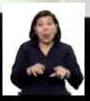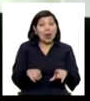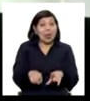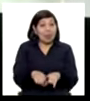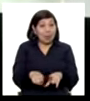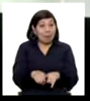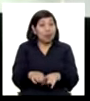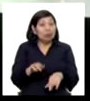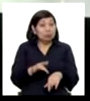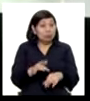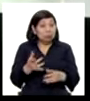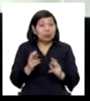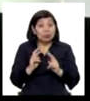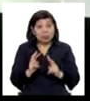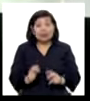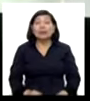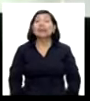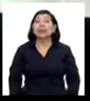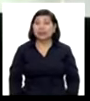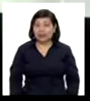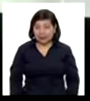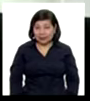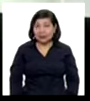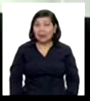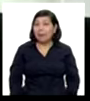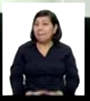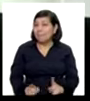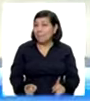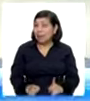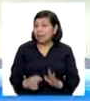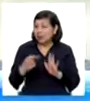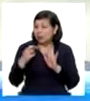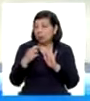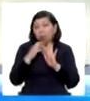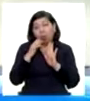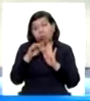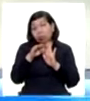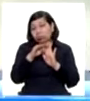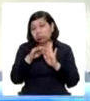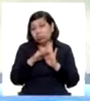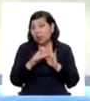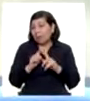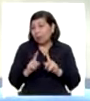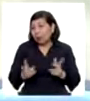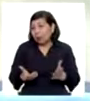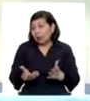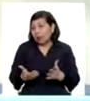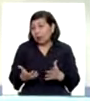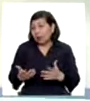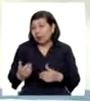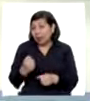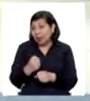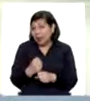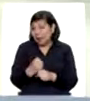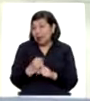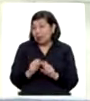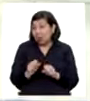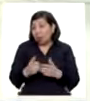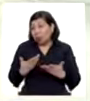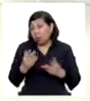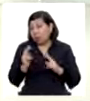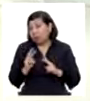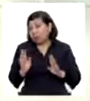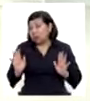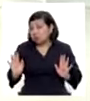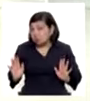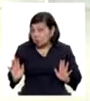vez también tangible, porque lo vemos. Claro, ¿no? Claro. Claro, pero los indicadores, por ejemplo, ¿no? En el caso de la inserción laboral, podrías ver